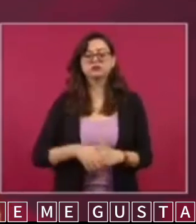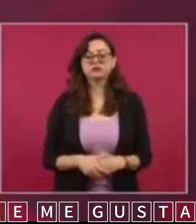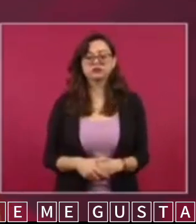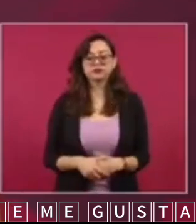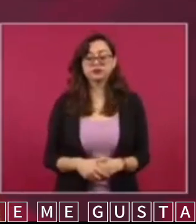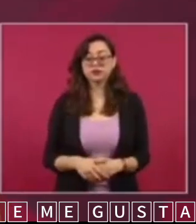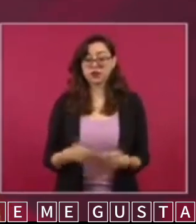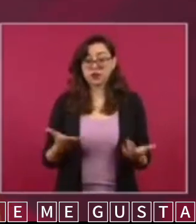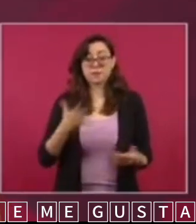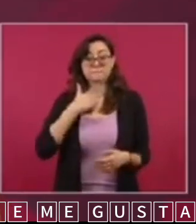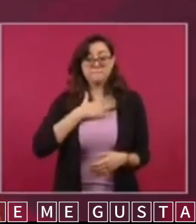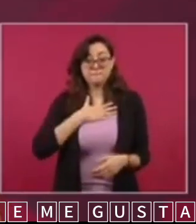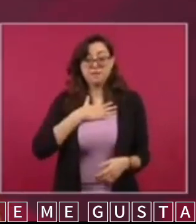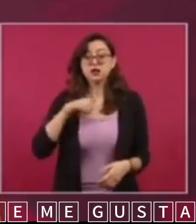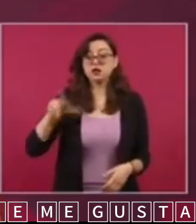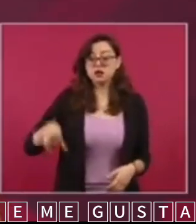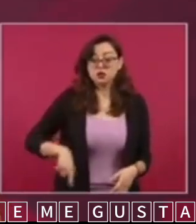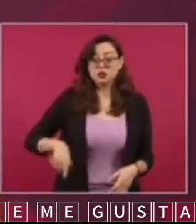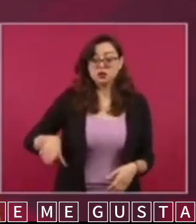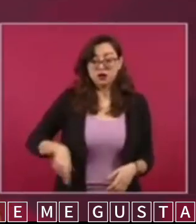más mujeres